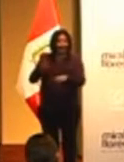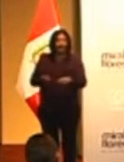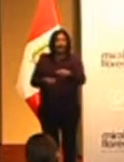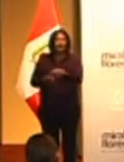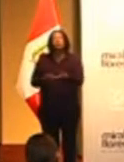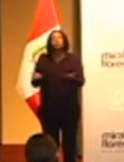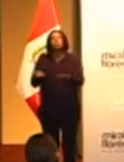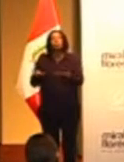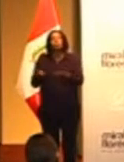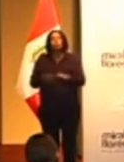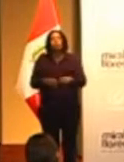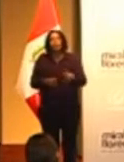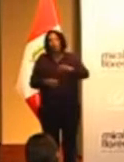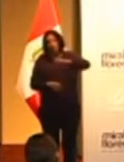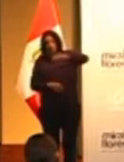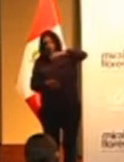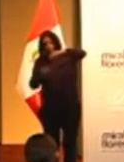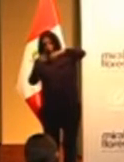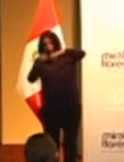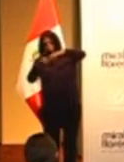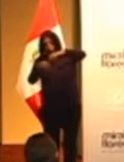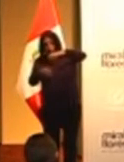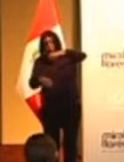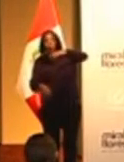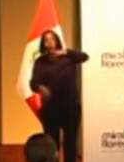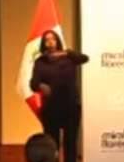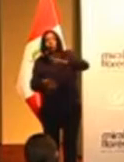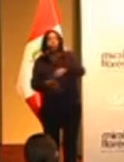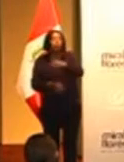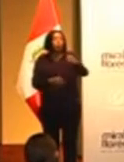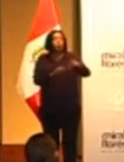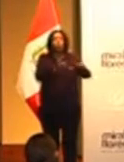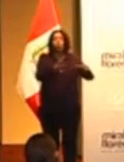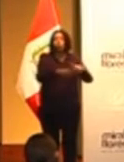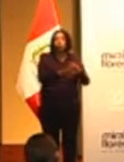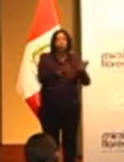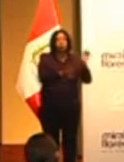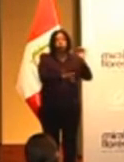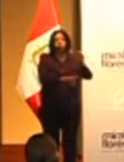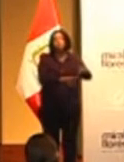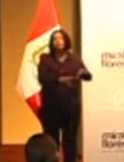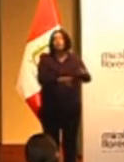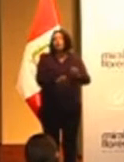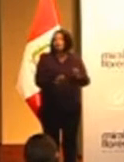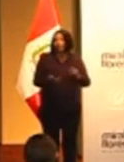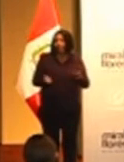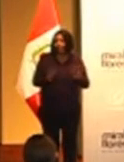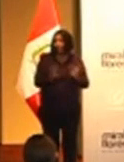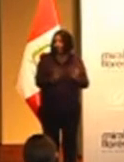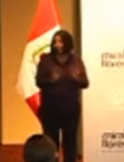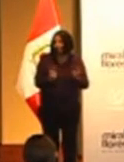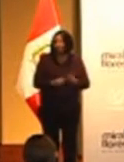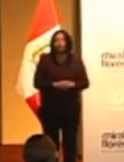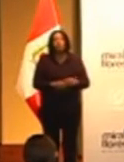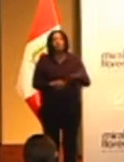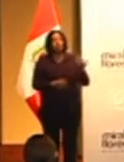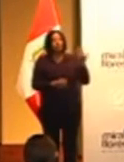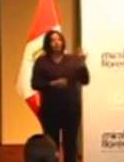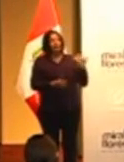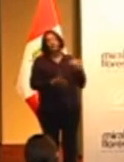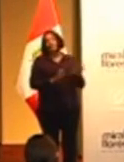se eche o a las cañerías o se deseche en algún otro lugar inadecuado como se ha